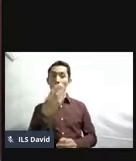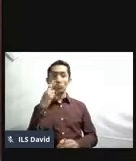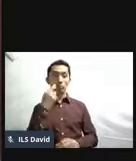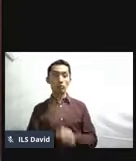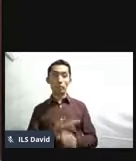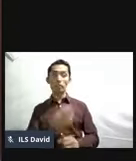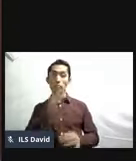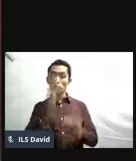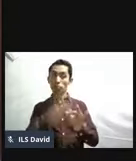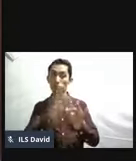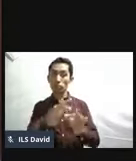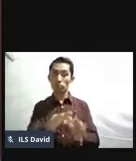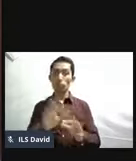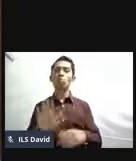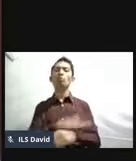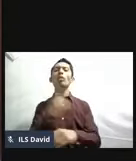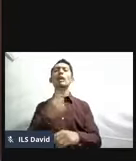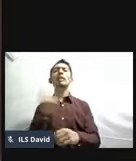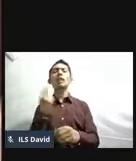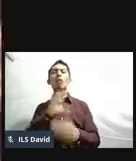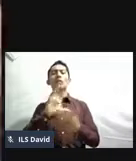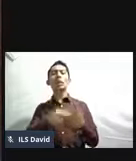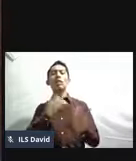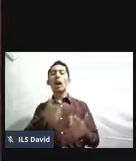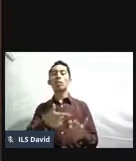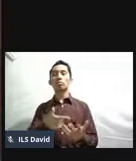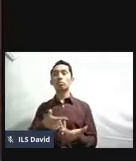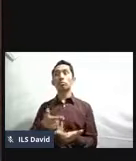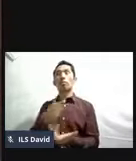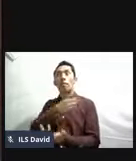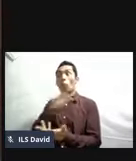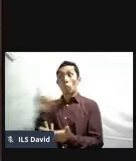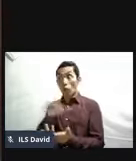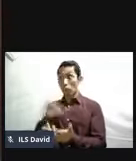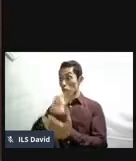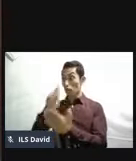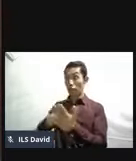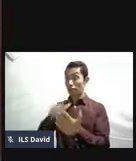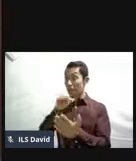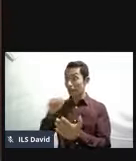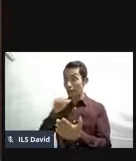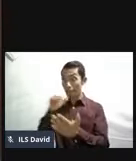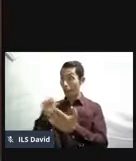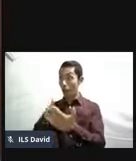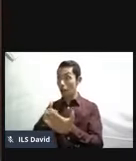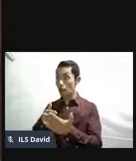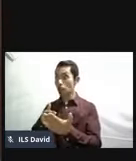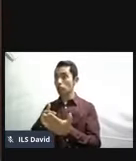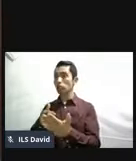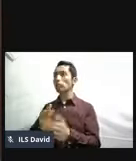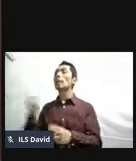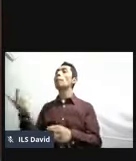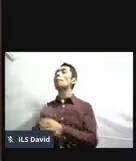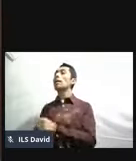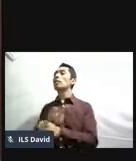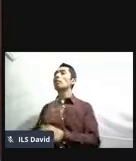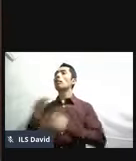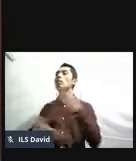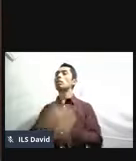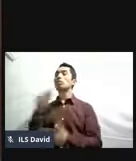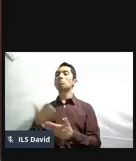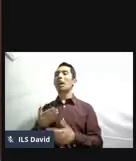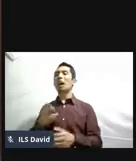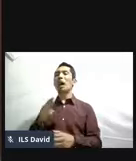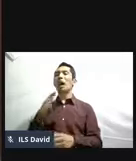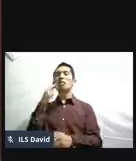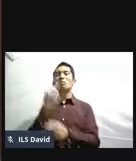pues porque si no, se puede caer en el incumplimiento. Ciertamente, ciertamente. ¿Por qué se